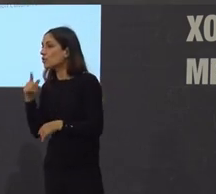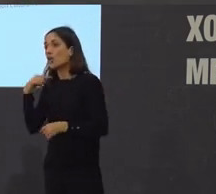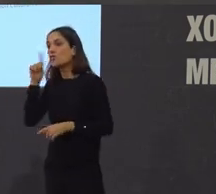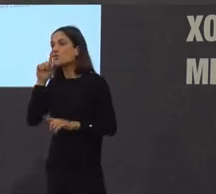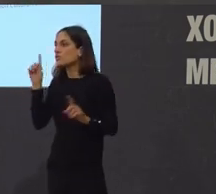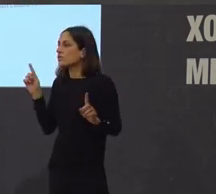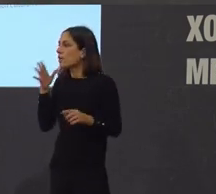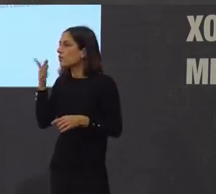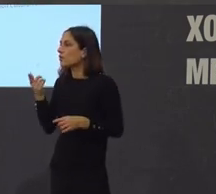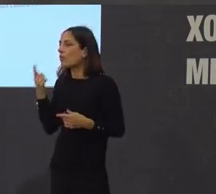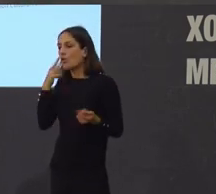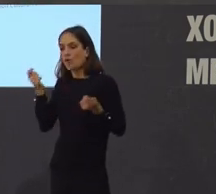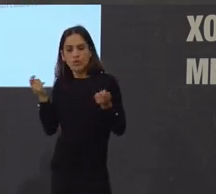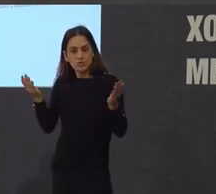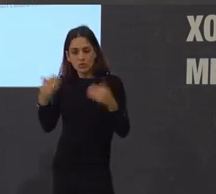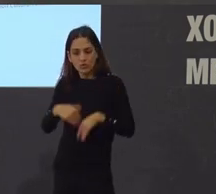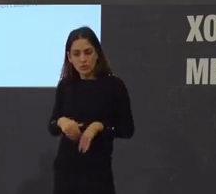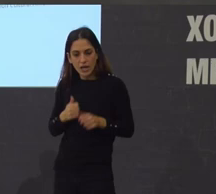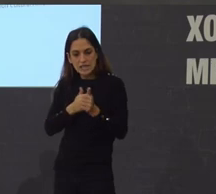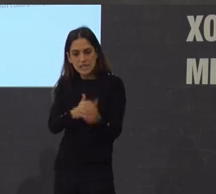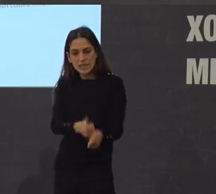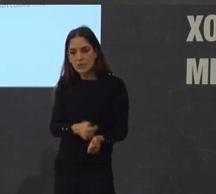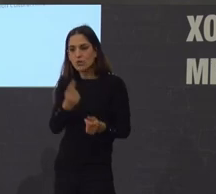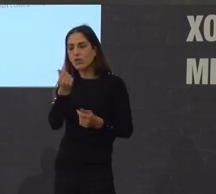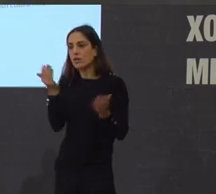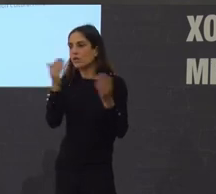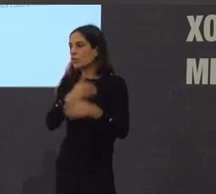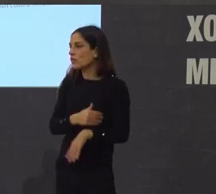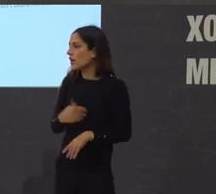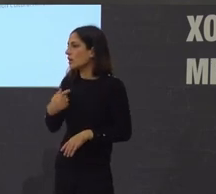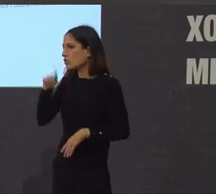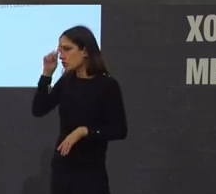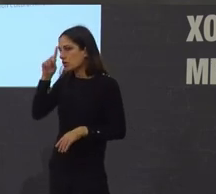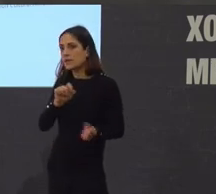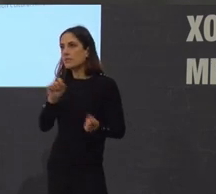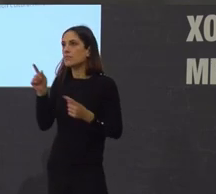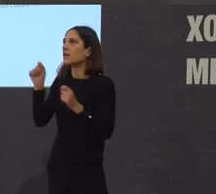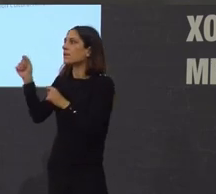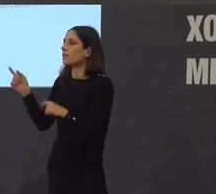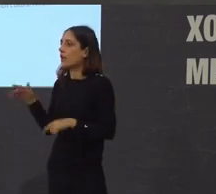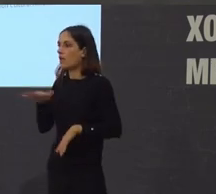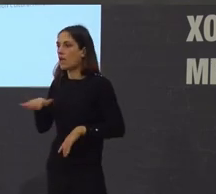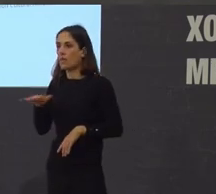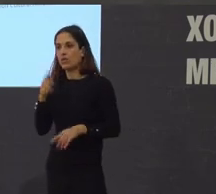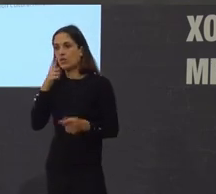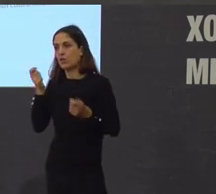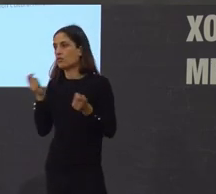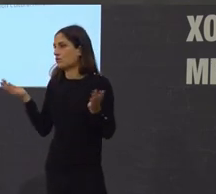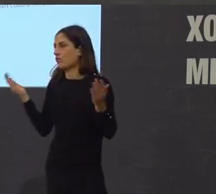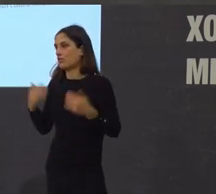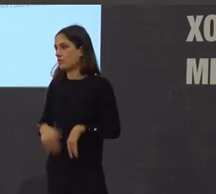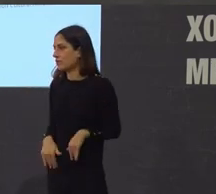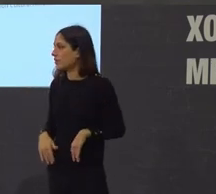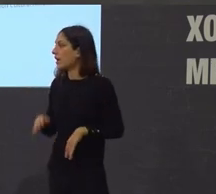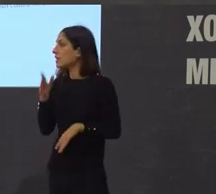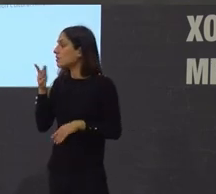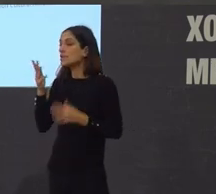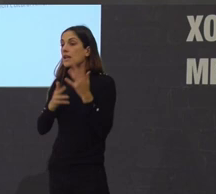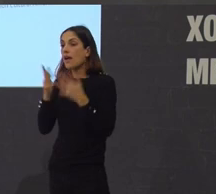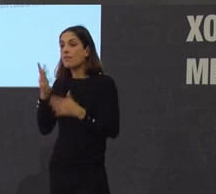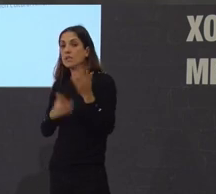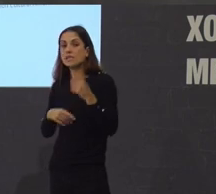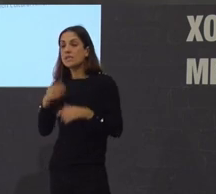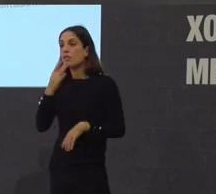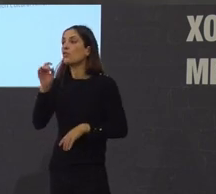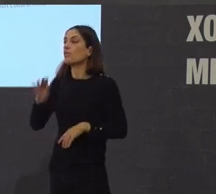si eran o si era el dinero evidentemente o descontrol era total quien administraba el habitual y su